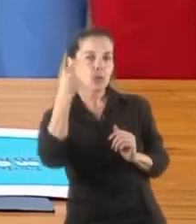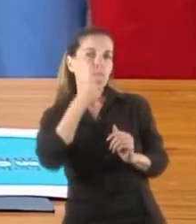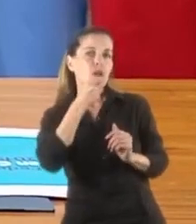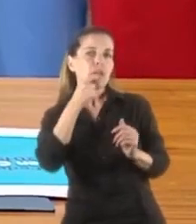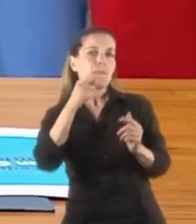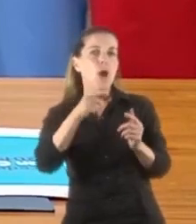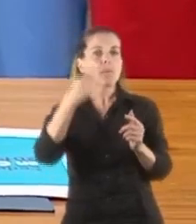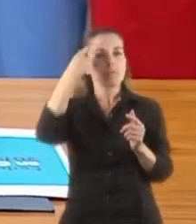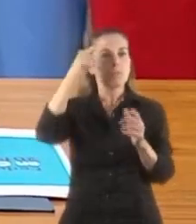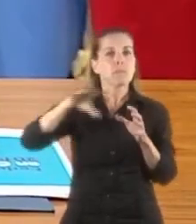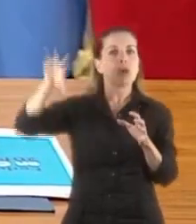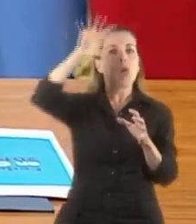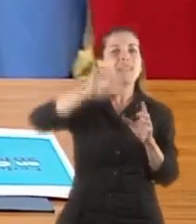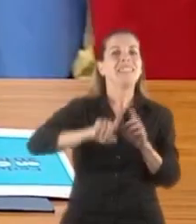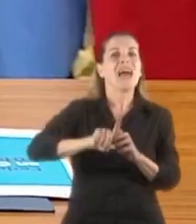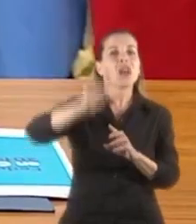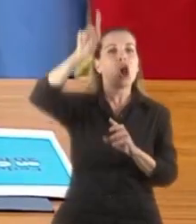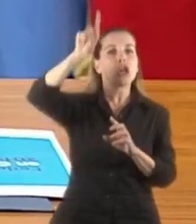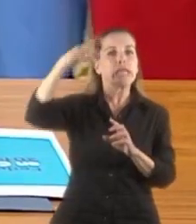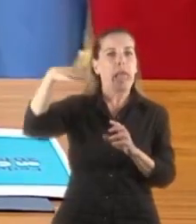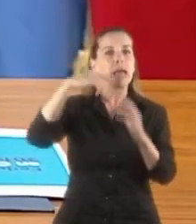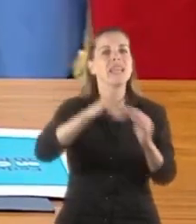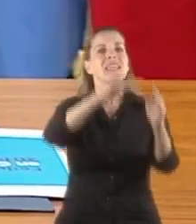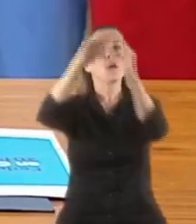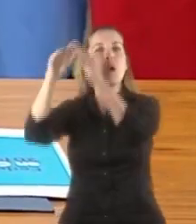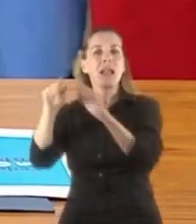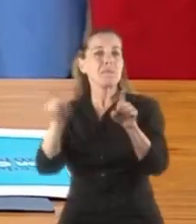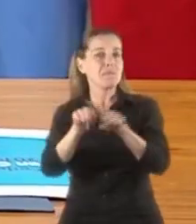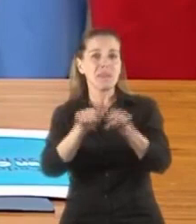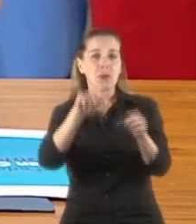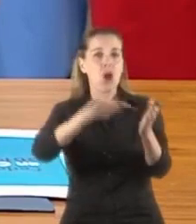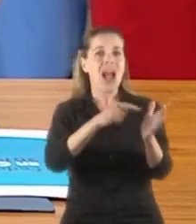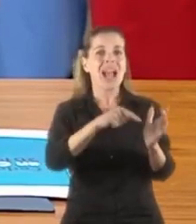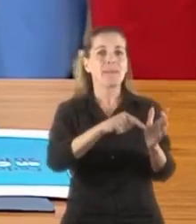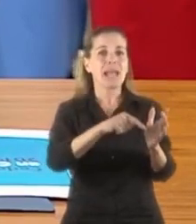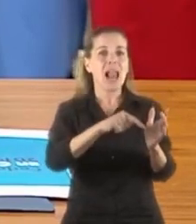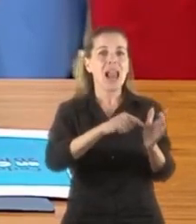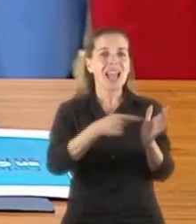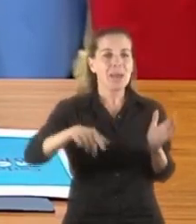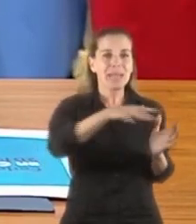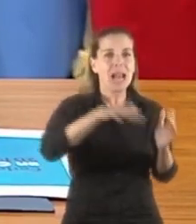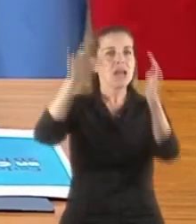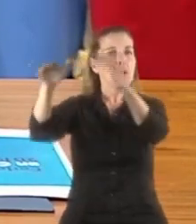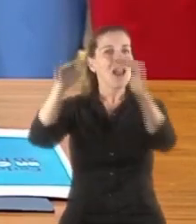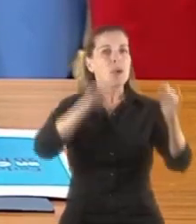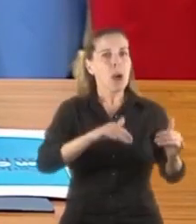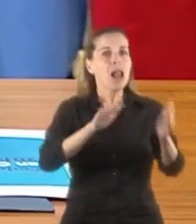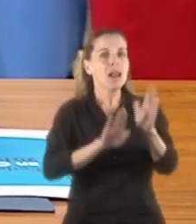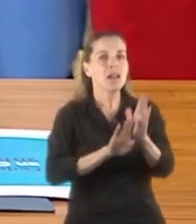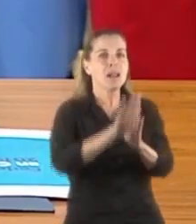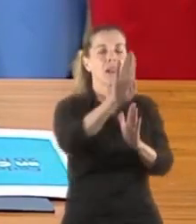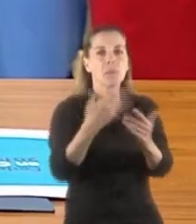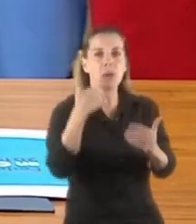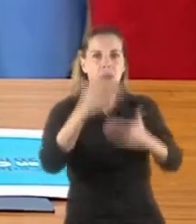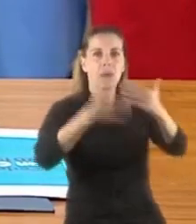las oportunidades que tienen, que tenemos los porteños, entonces van a poder avanzar y desarrollarse mucho